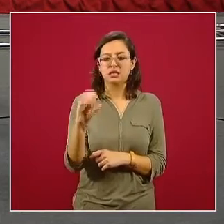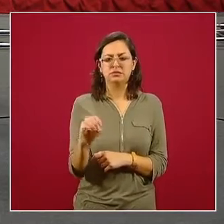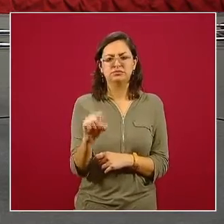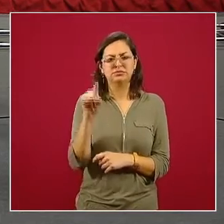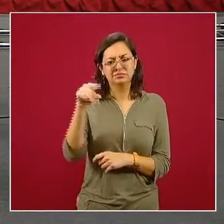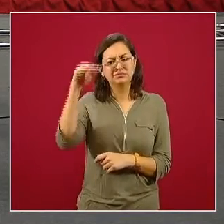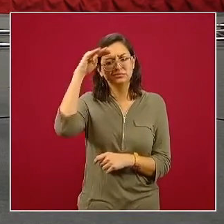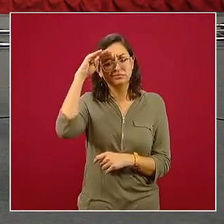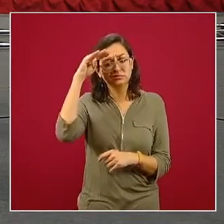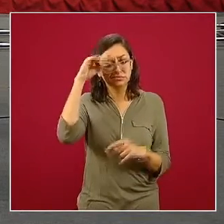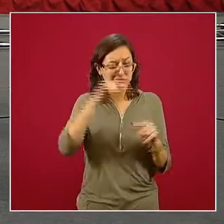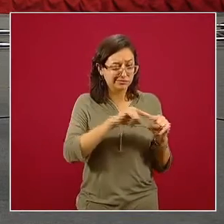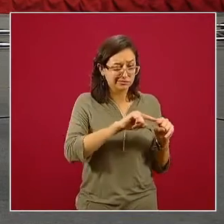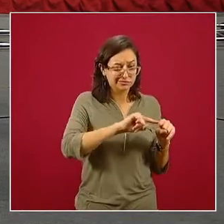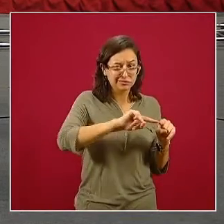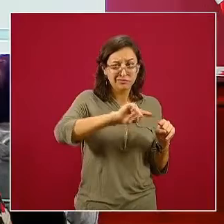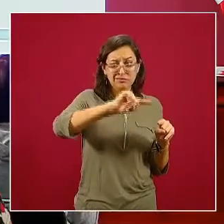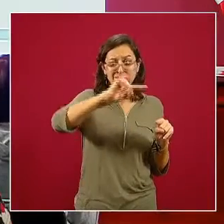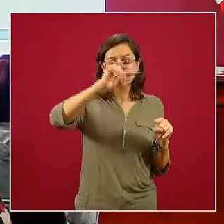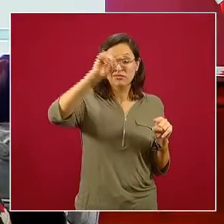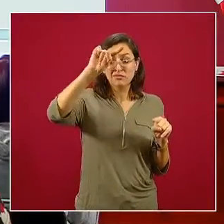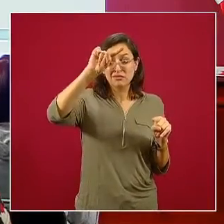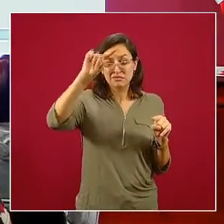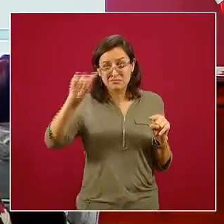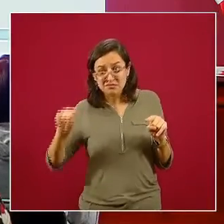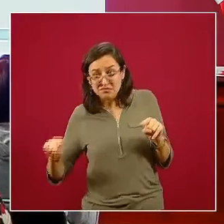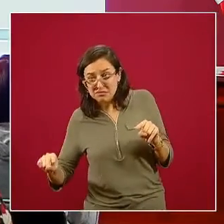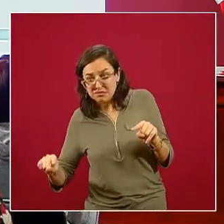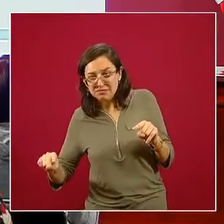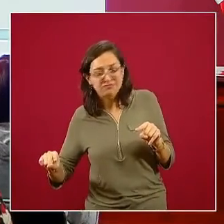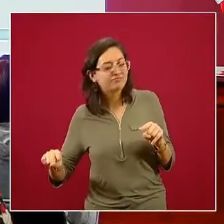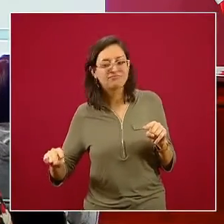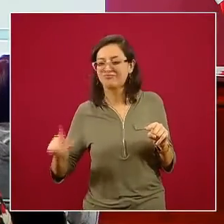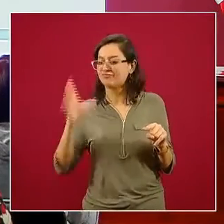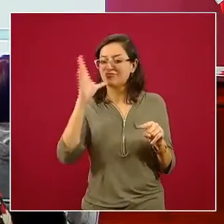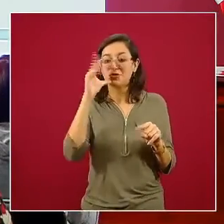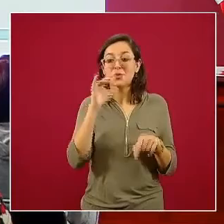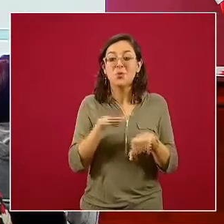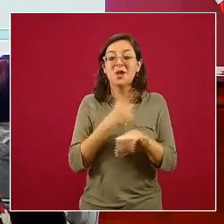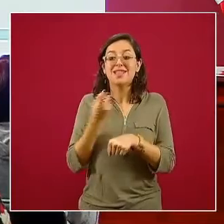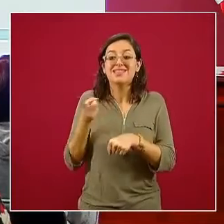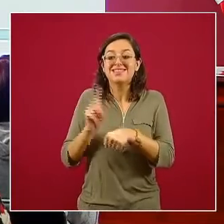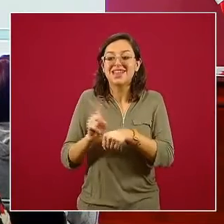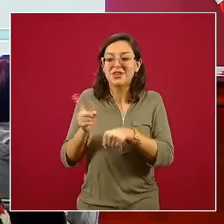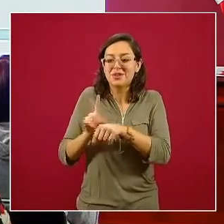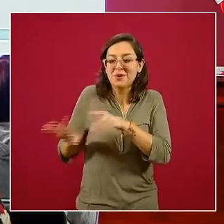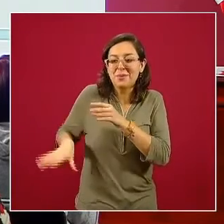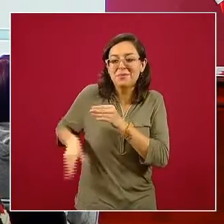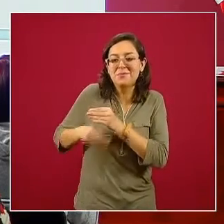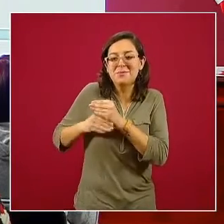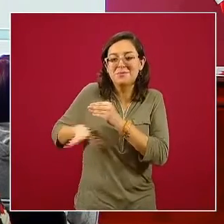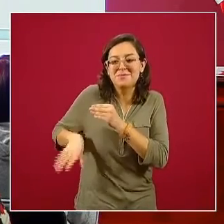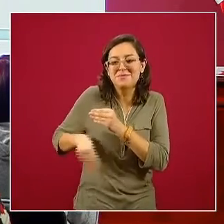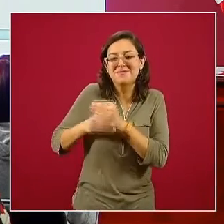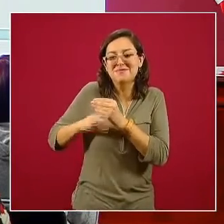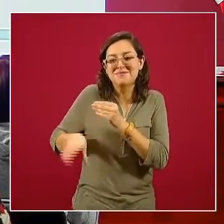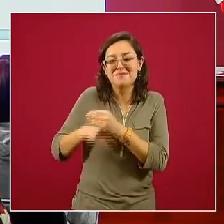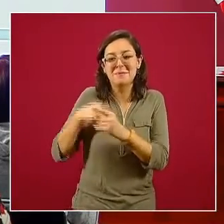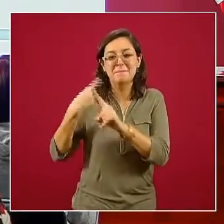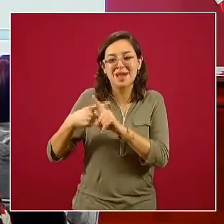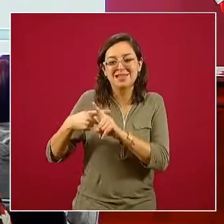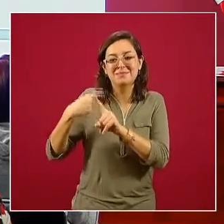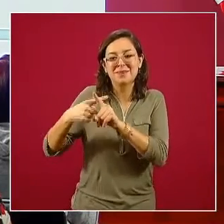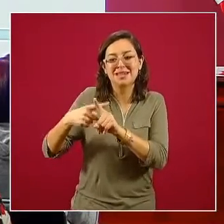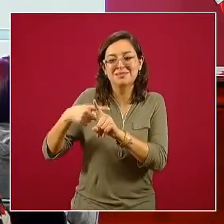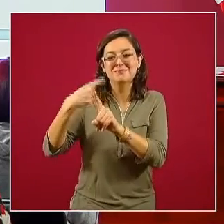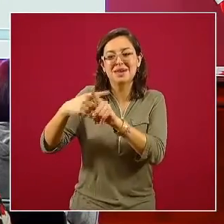expectativa de que esto va a cambiar hacia abajo, nunca, porque esto es la suma de casos acumulados de COVID.